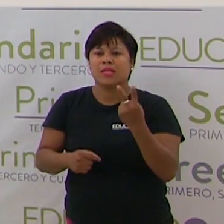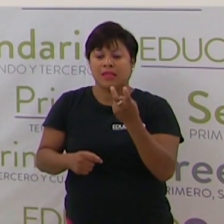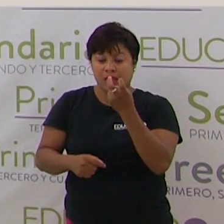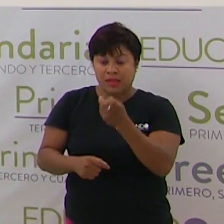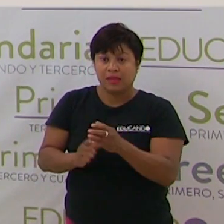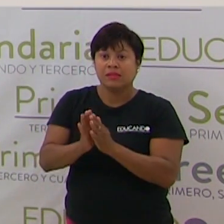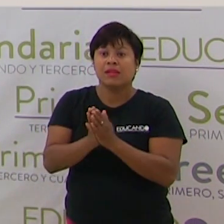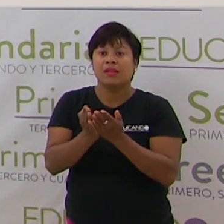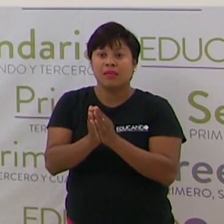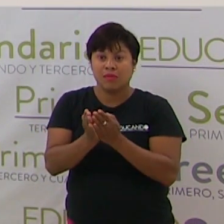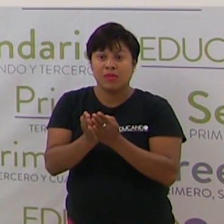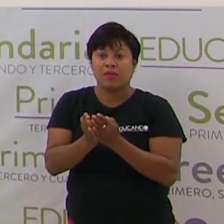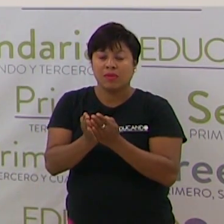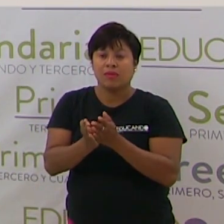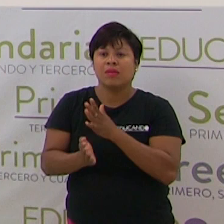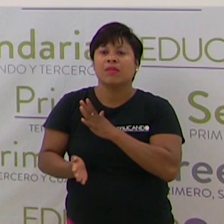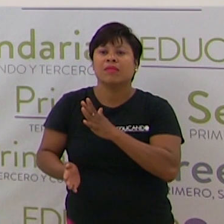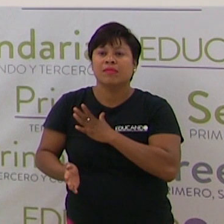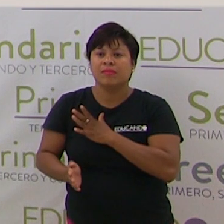libro está